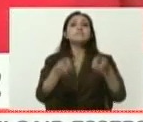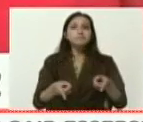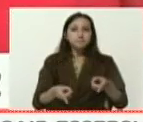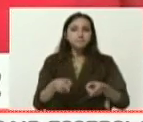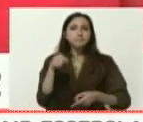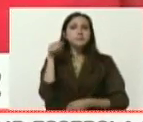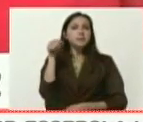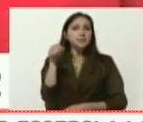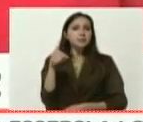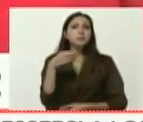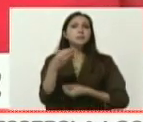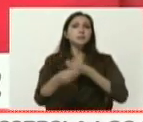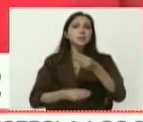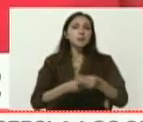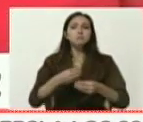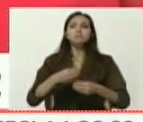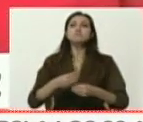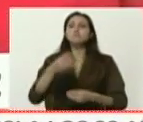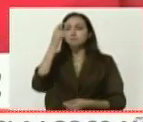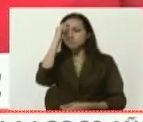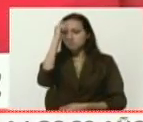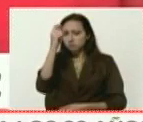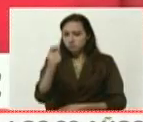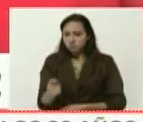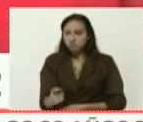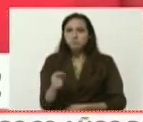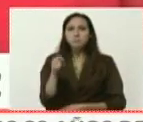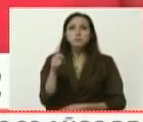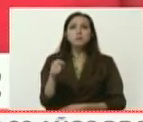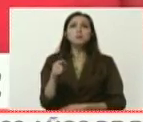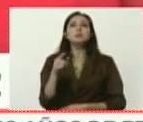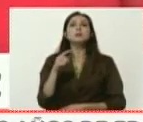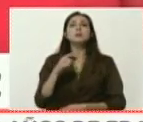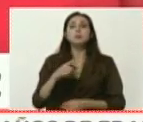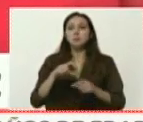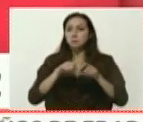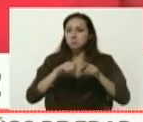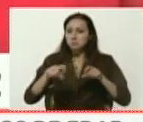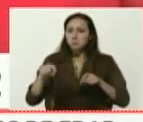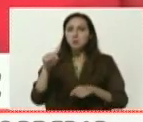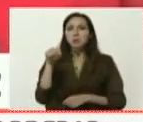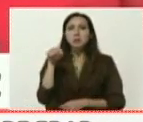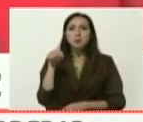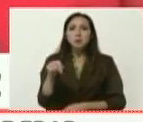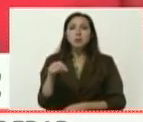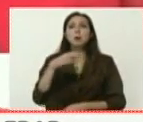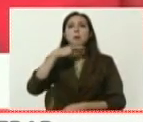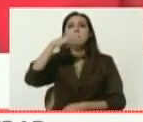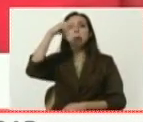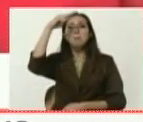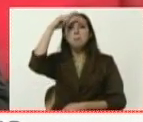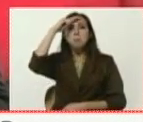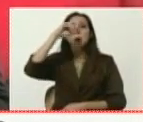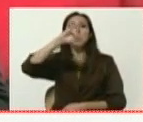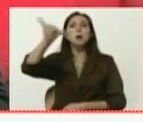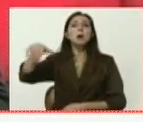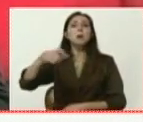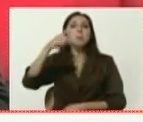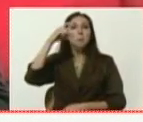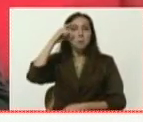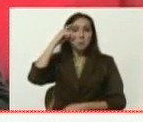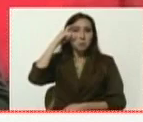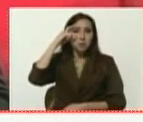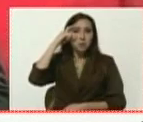donde se realiza un acto solemne a propósito de cumplirse 43 años de la siembra del líder revolucionario y mártir de la